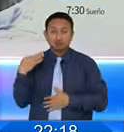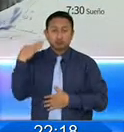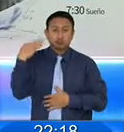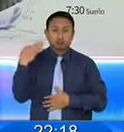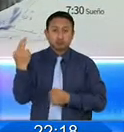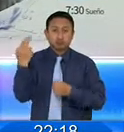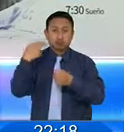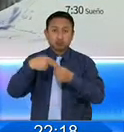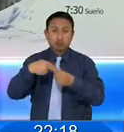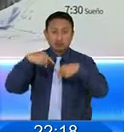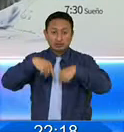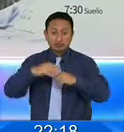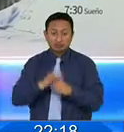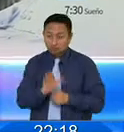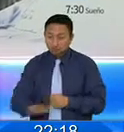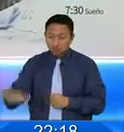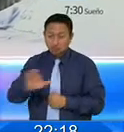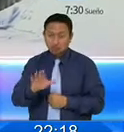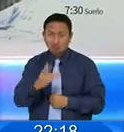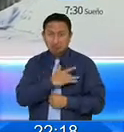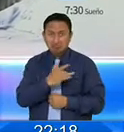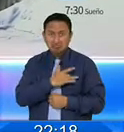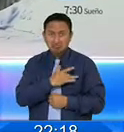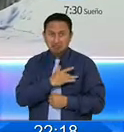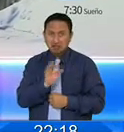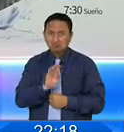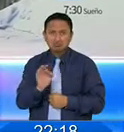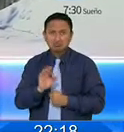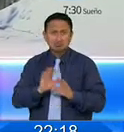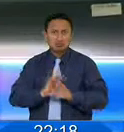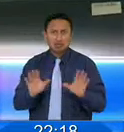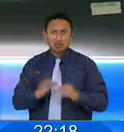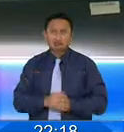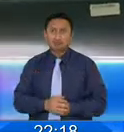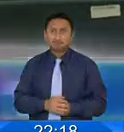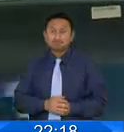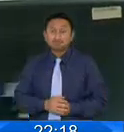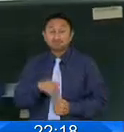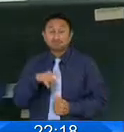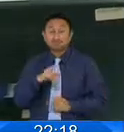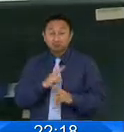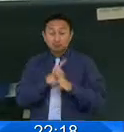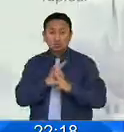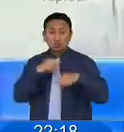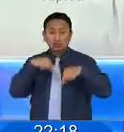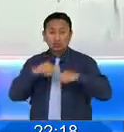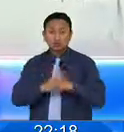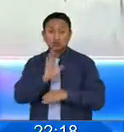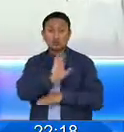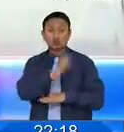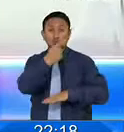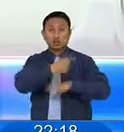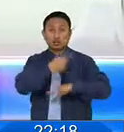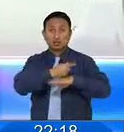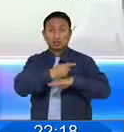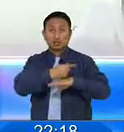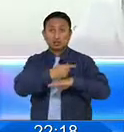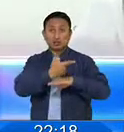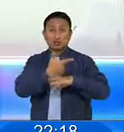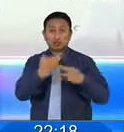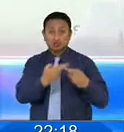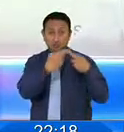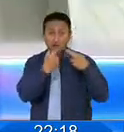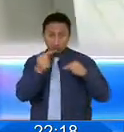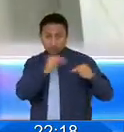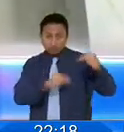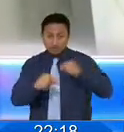participantes, ninguno ha tenido un evento adverso serio a la fecha. Con estos resultados, asegura el gerente del laboratorio encargado del ensayo,